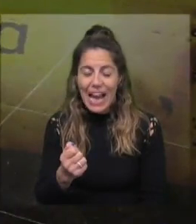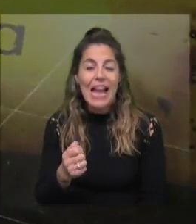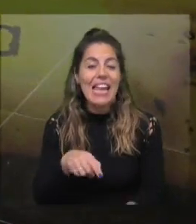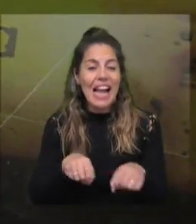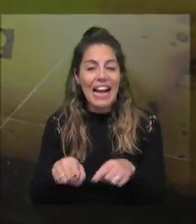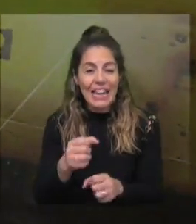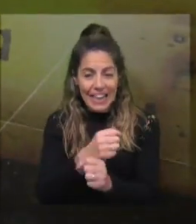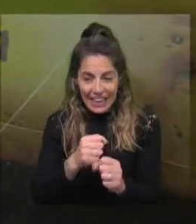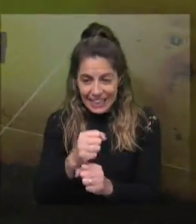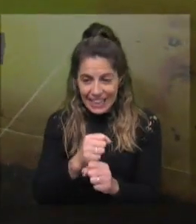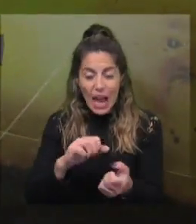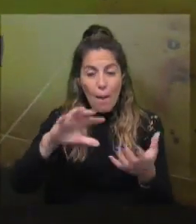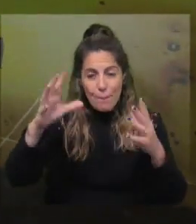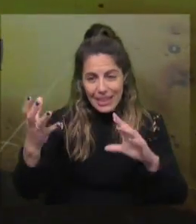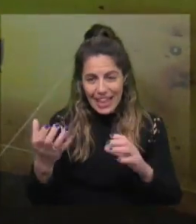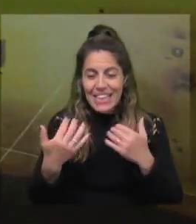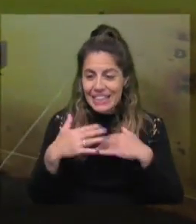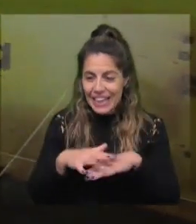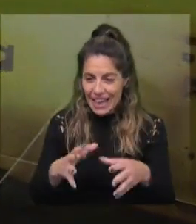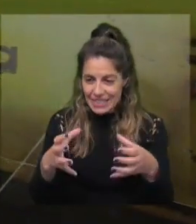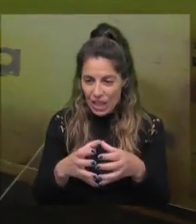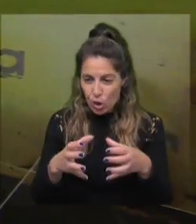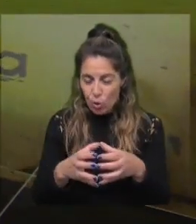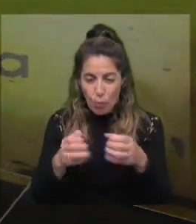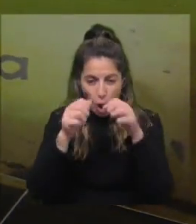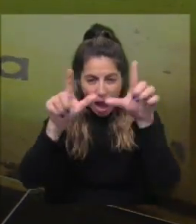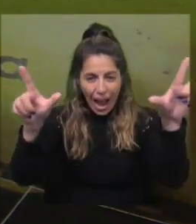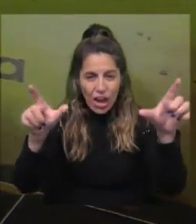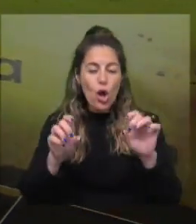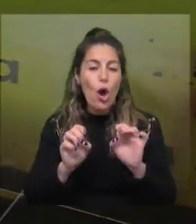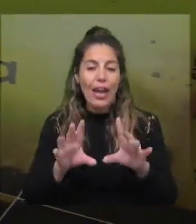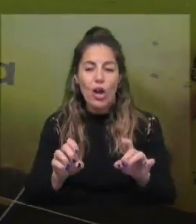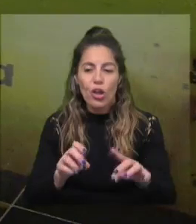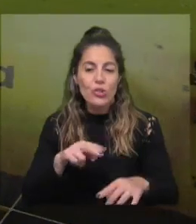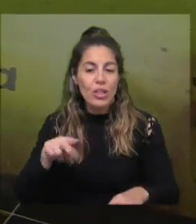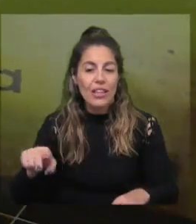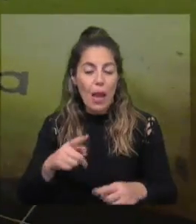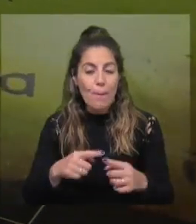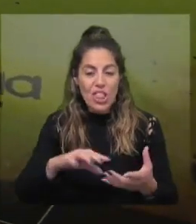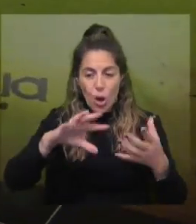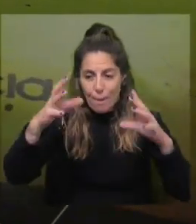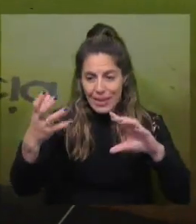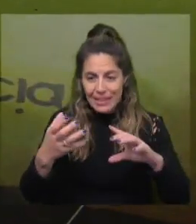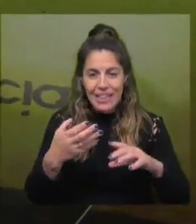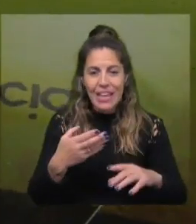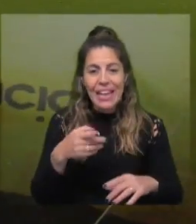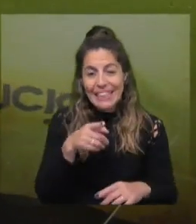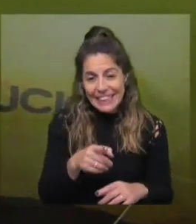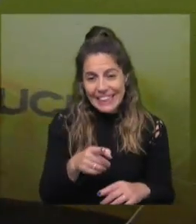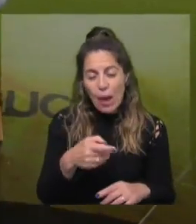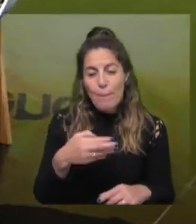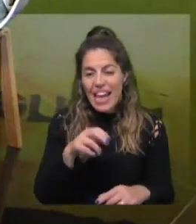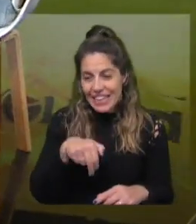en la UTEC Durazno. Además, integras el grupo de Agroecología, Sustentabilidad y Medio Ambiente. Y Brian es estudiante avanzado